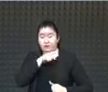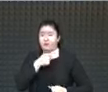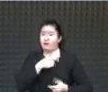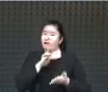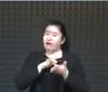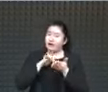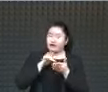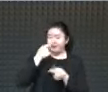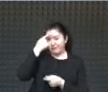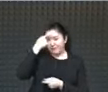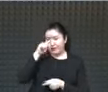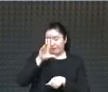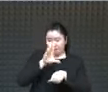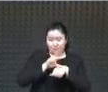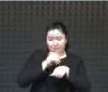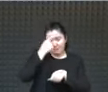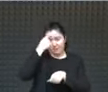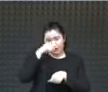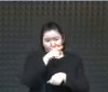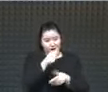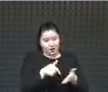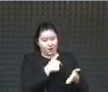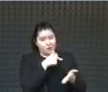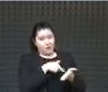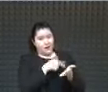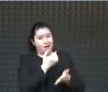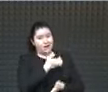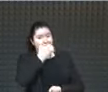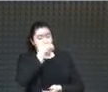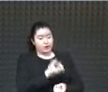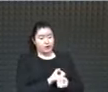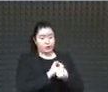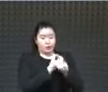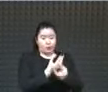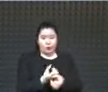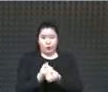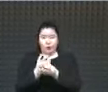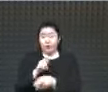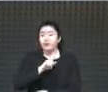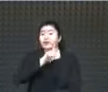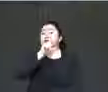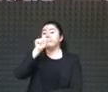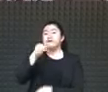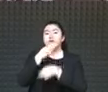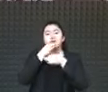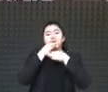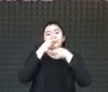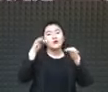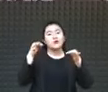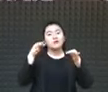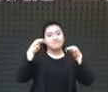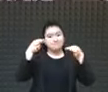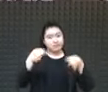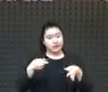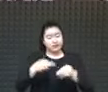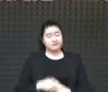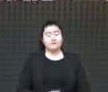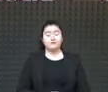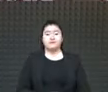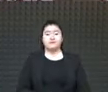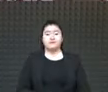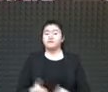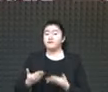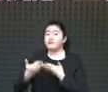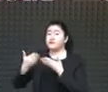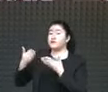estas entregas, y estaremos dando toda la información en su momento. Ahora, con relación al depósito